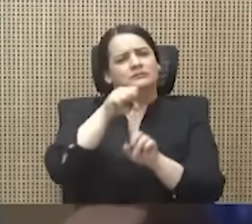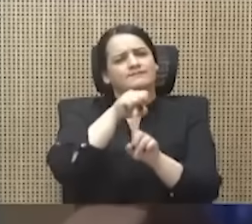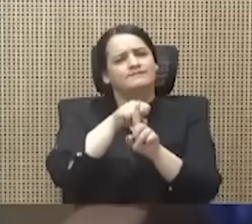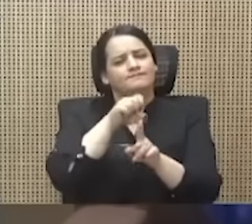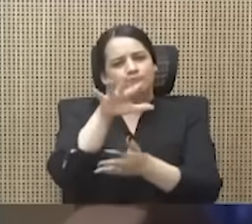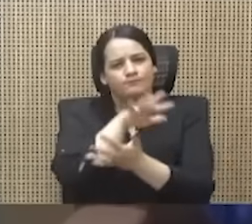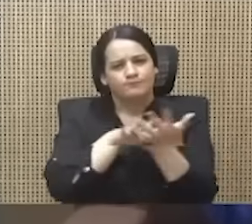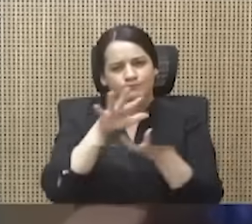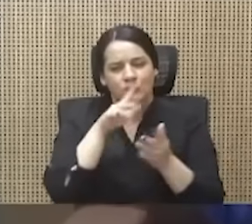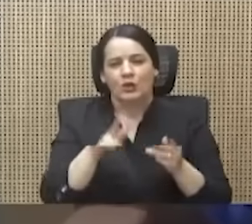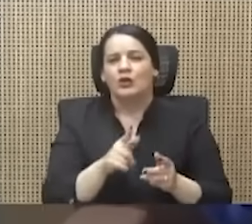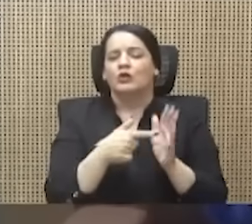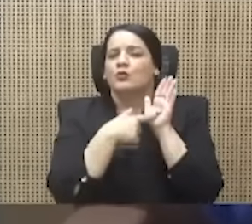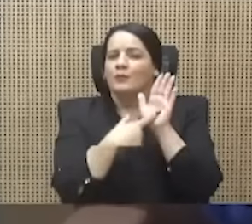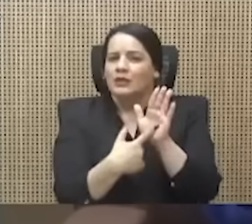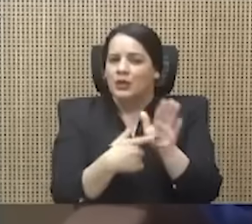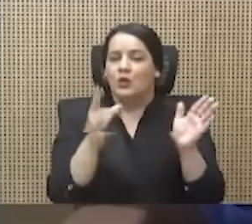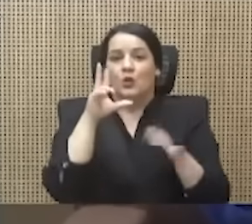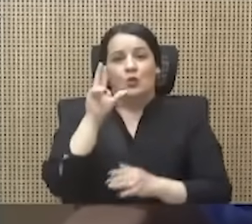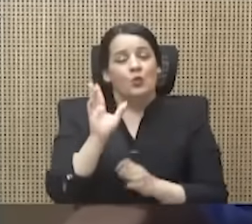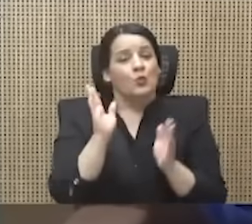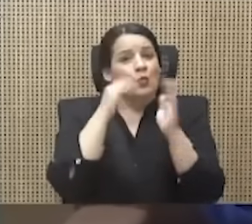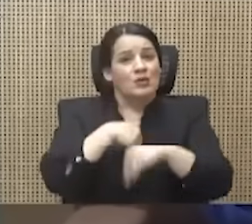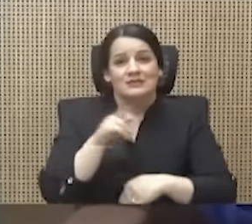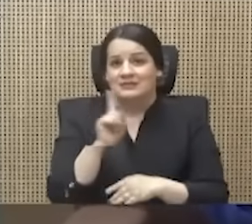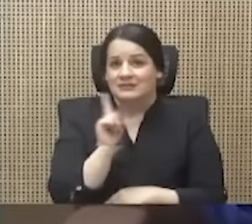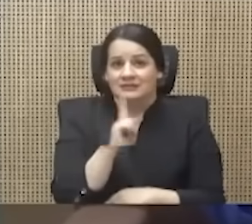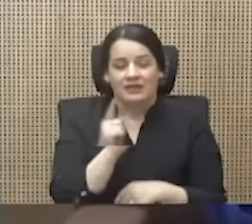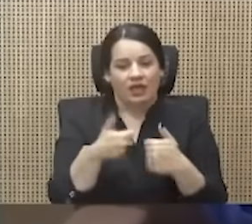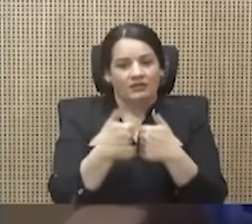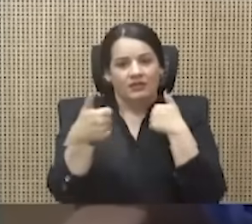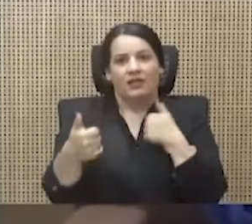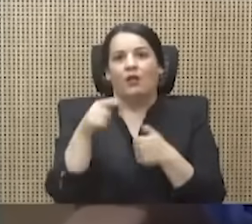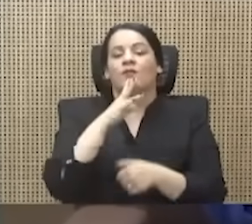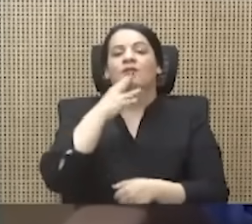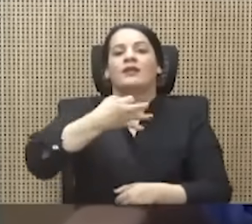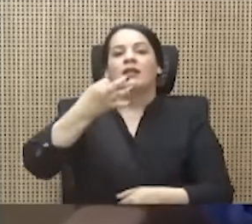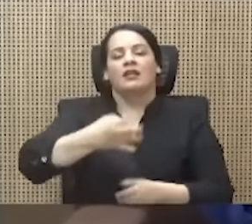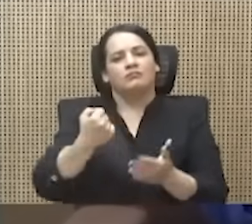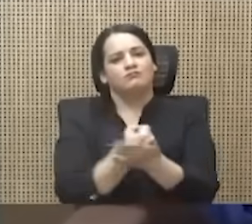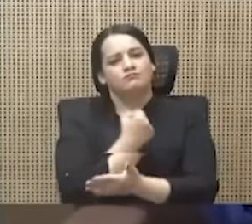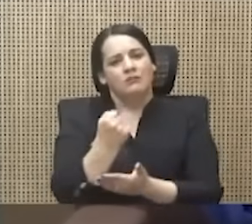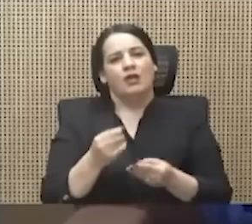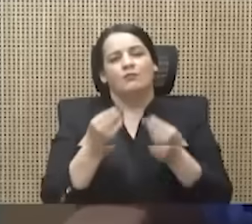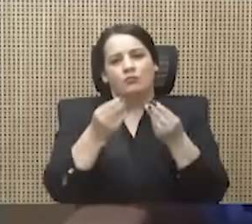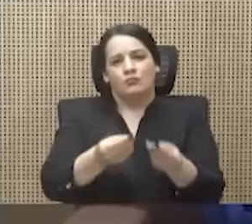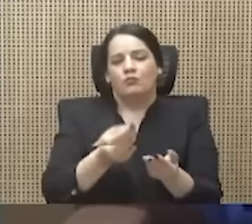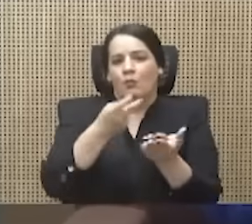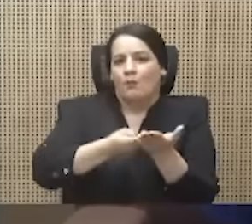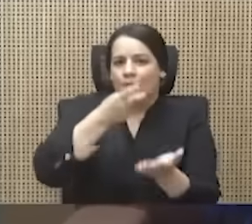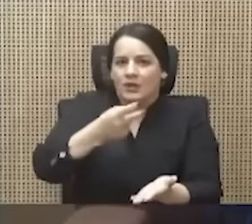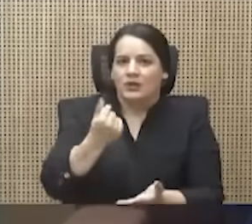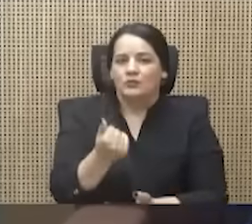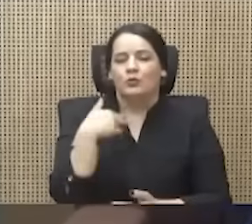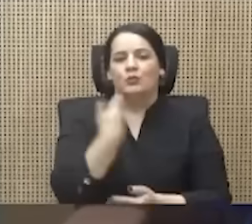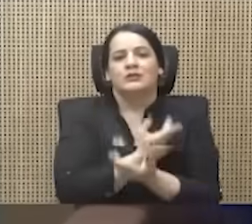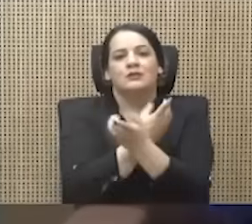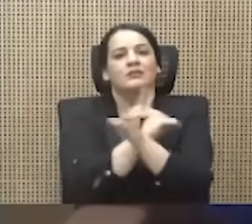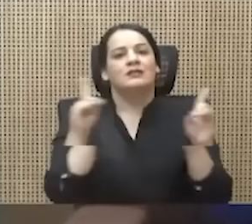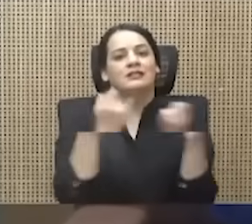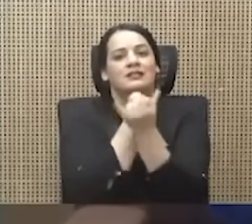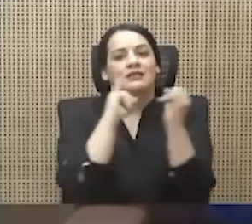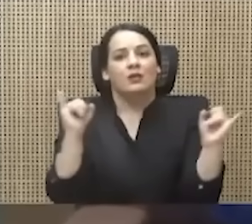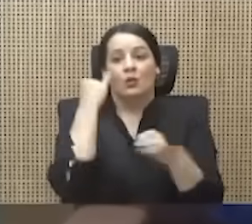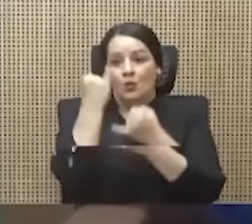les presento no está nada alejado de la realidad. Lamentablemente le han puesto precio a nuestra democracia e independencia. En la última